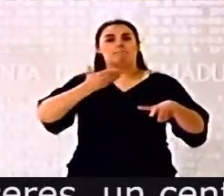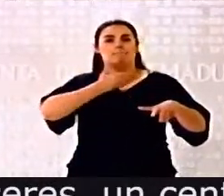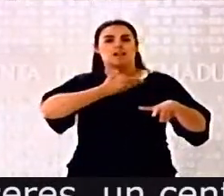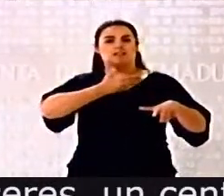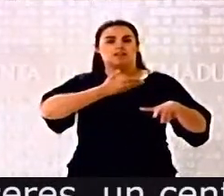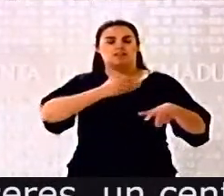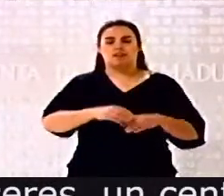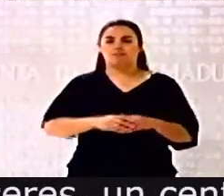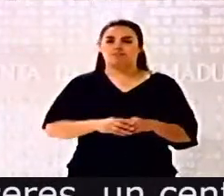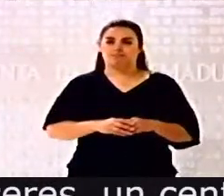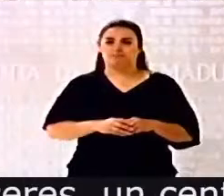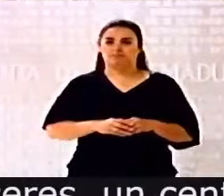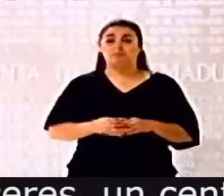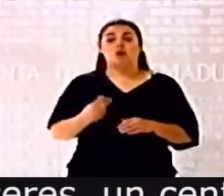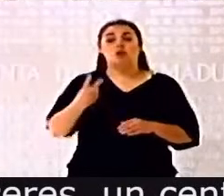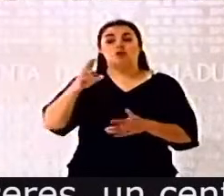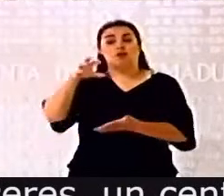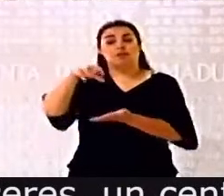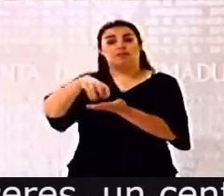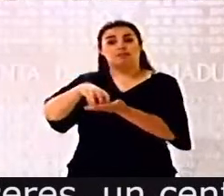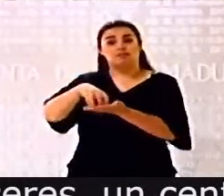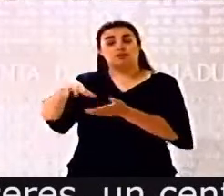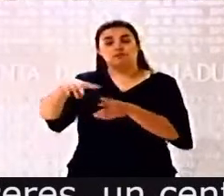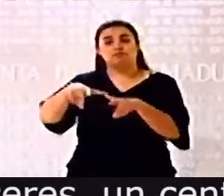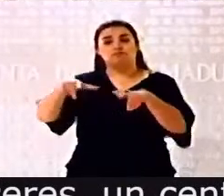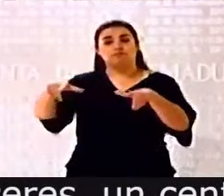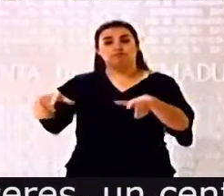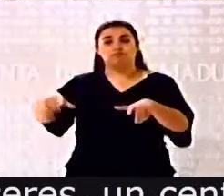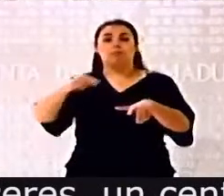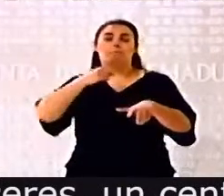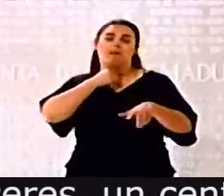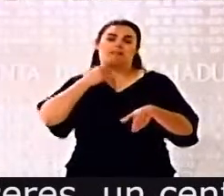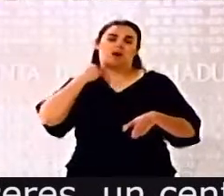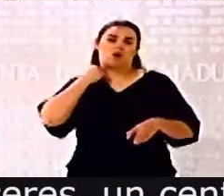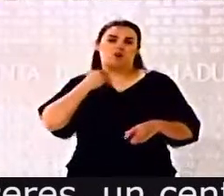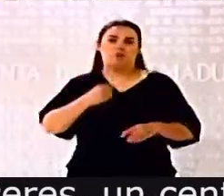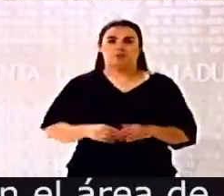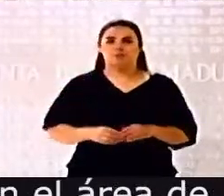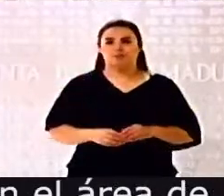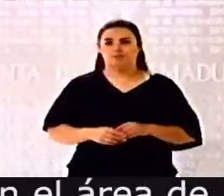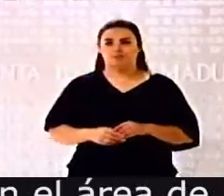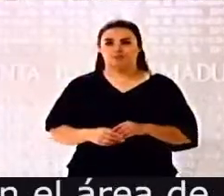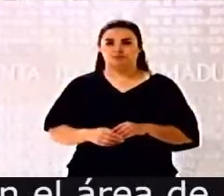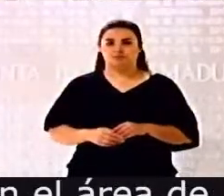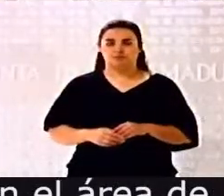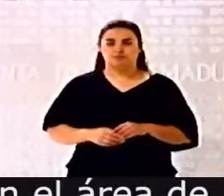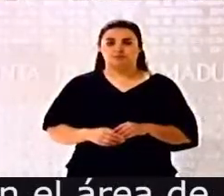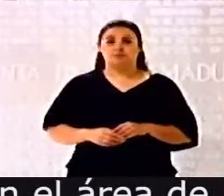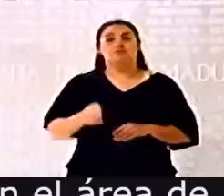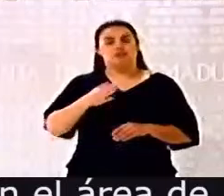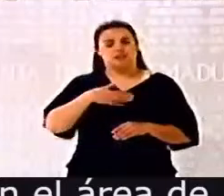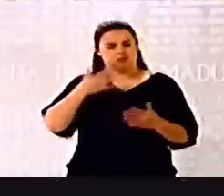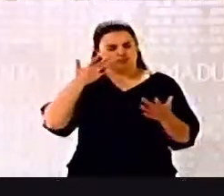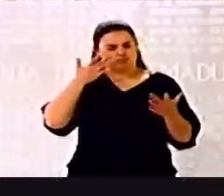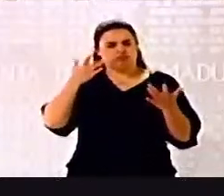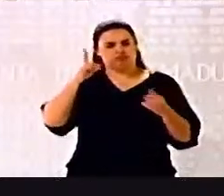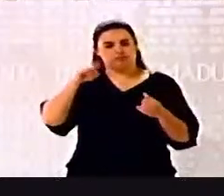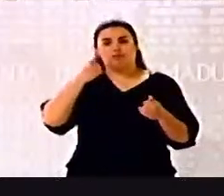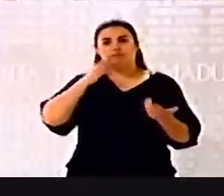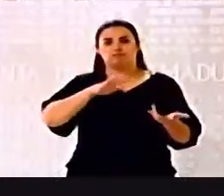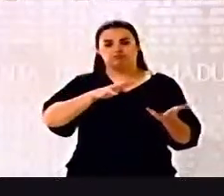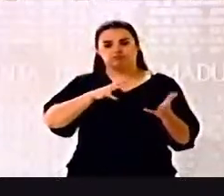Plasencia y 2 centros en el área de salud de Badajoz. Quiero destacarle la